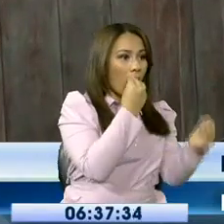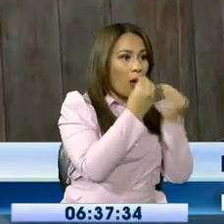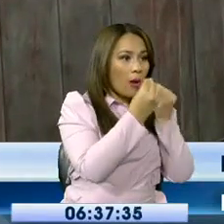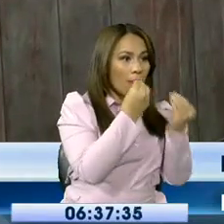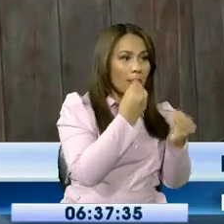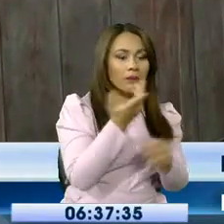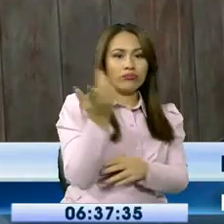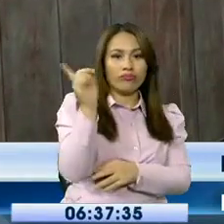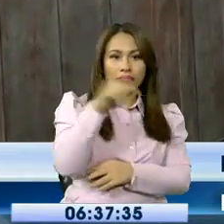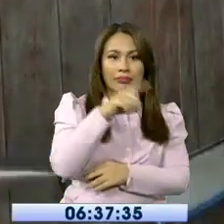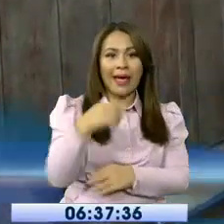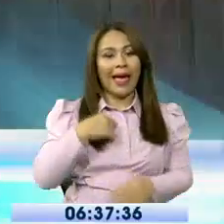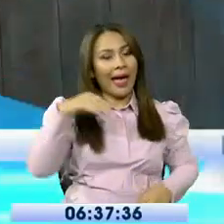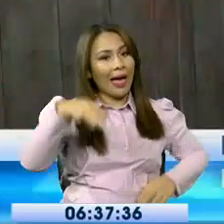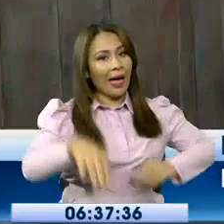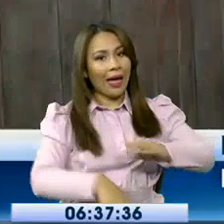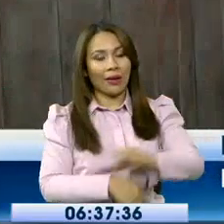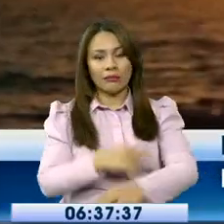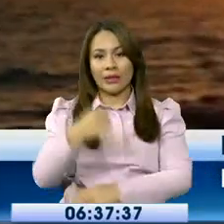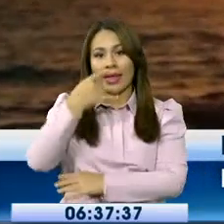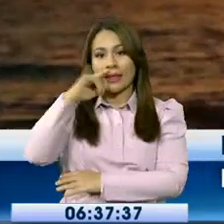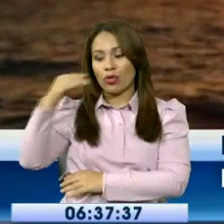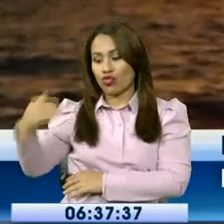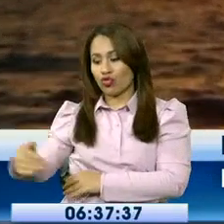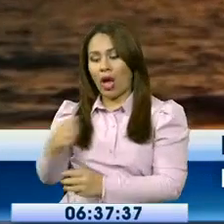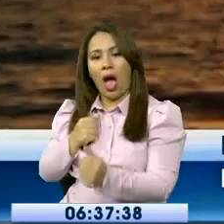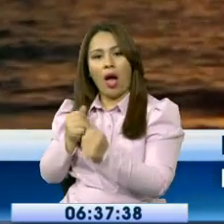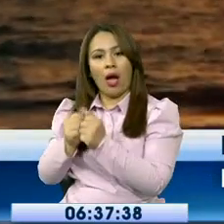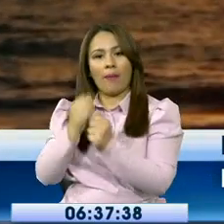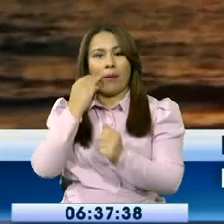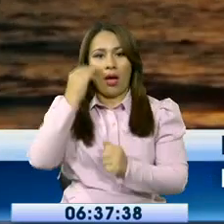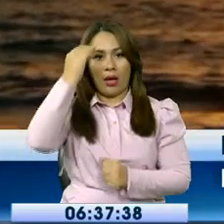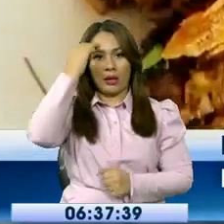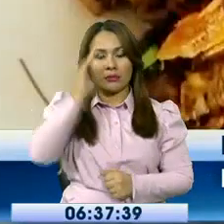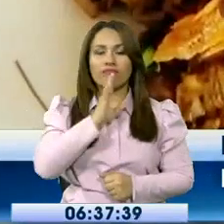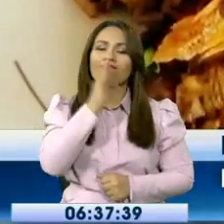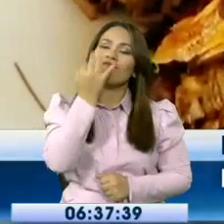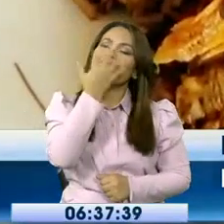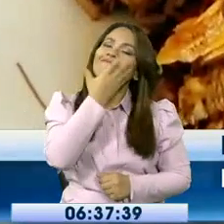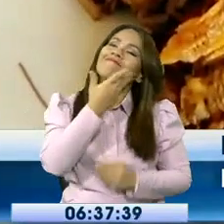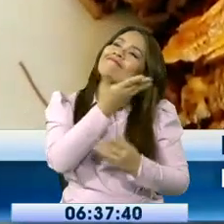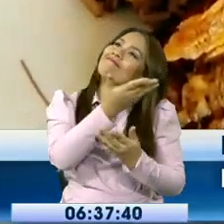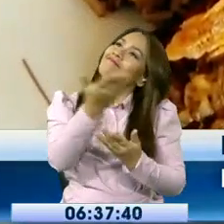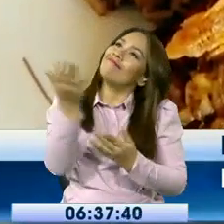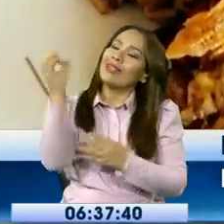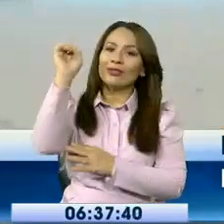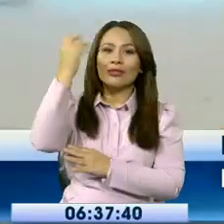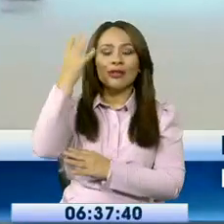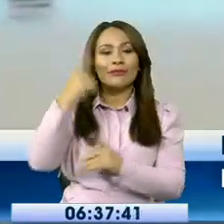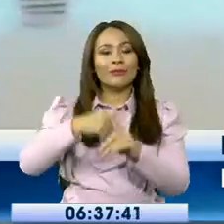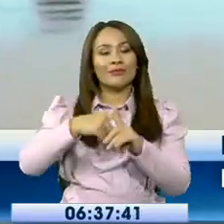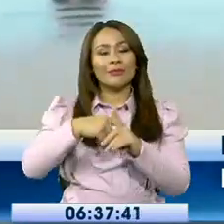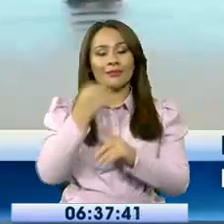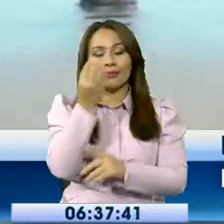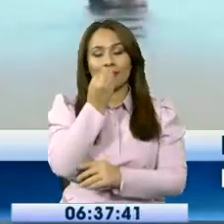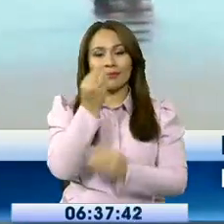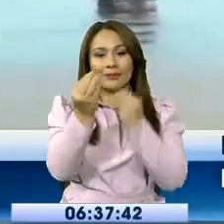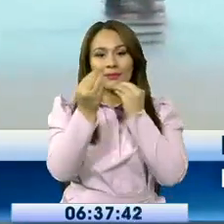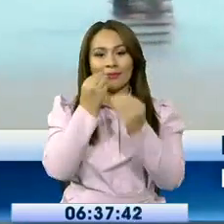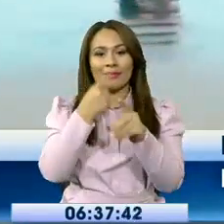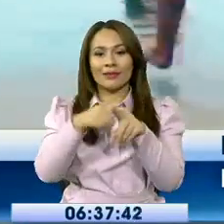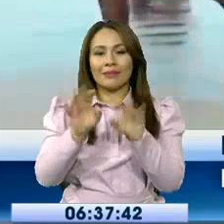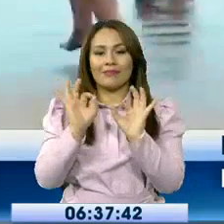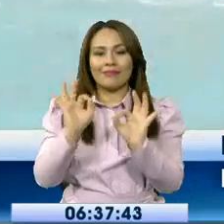pequeños al ingresar al mar y dentro de aquí de la playa. El clima cálido, la belleza de sus playas y la exquisita gastronomía son entre otros